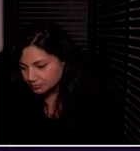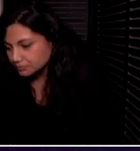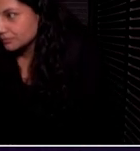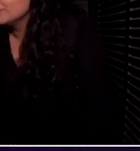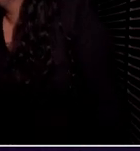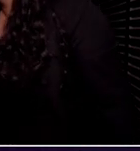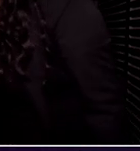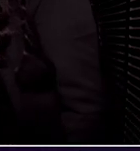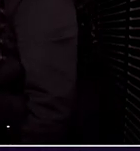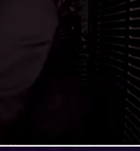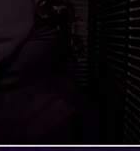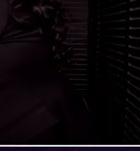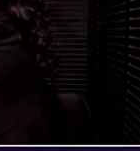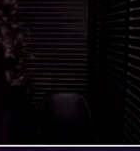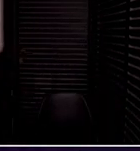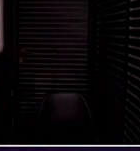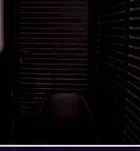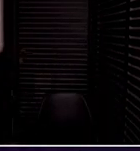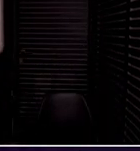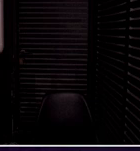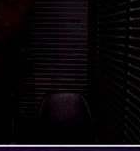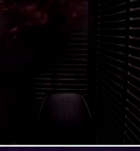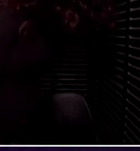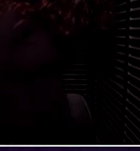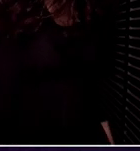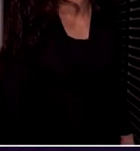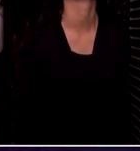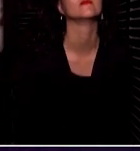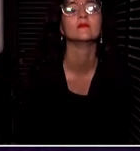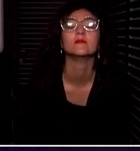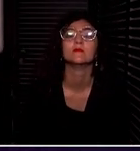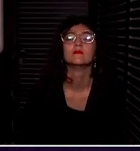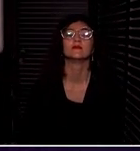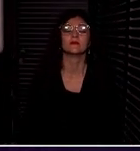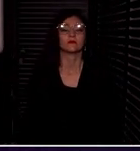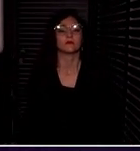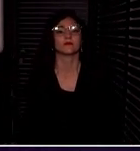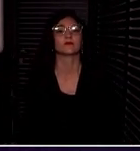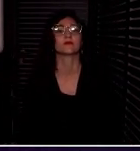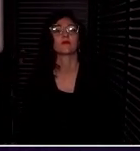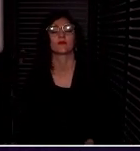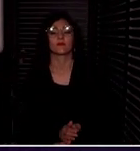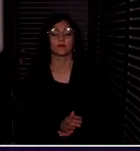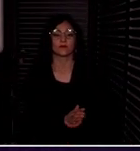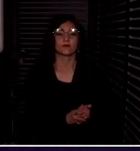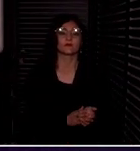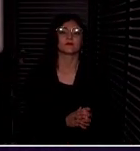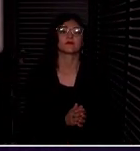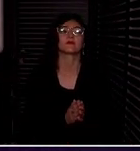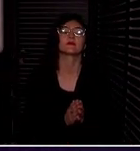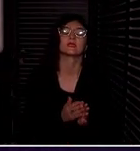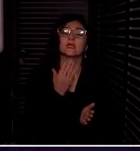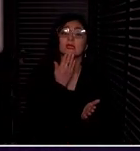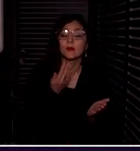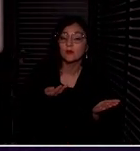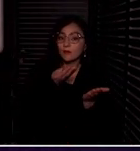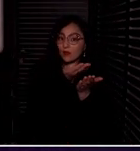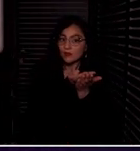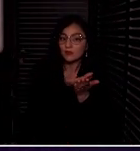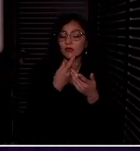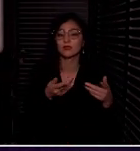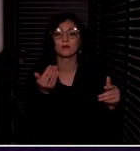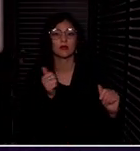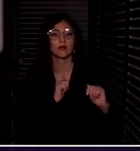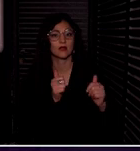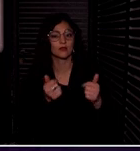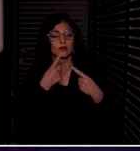queremos hacer política pública que integre esos procesos más allá de la convergencia tecnológica. Y plantear no solo el reto de